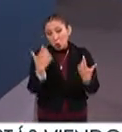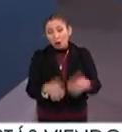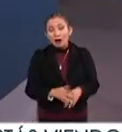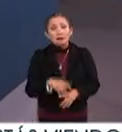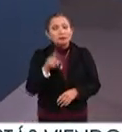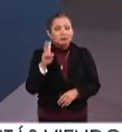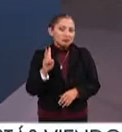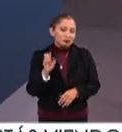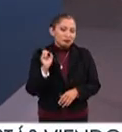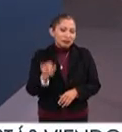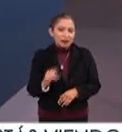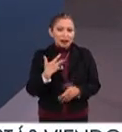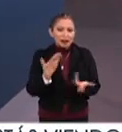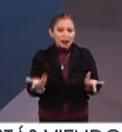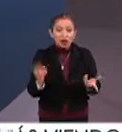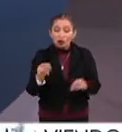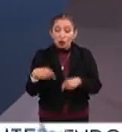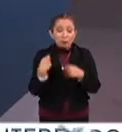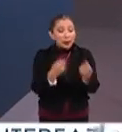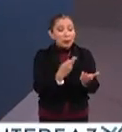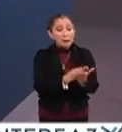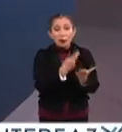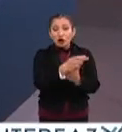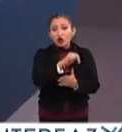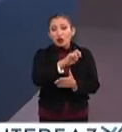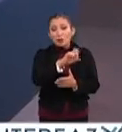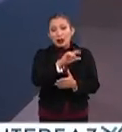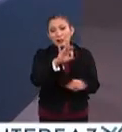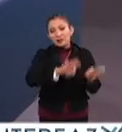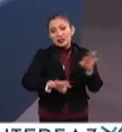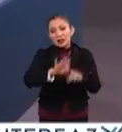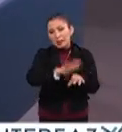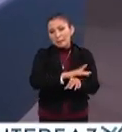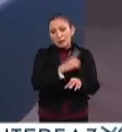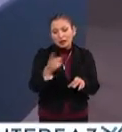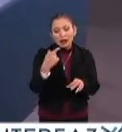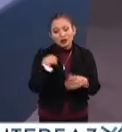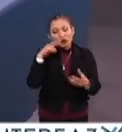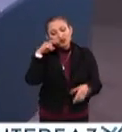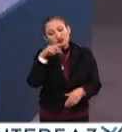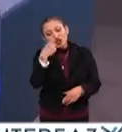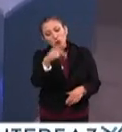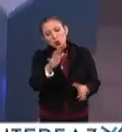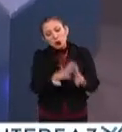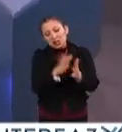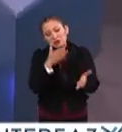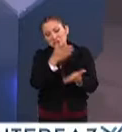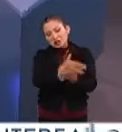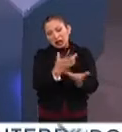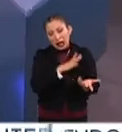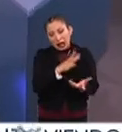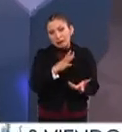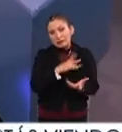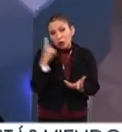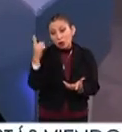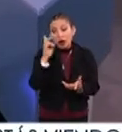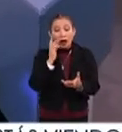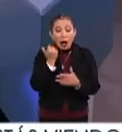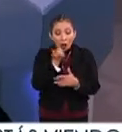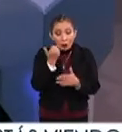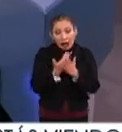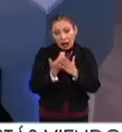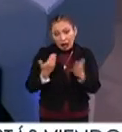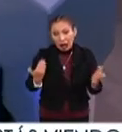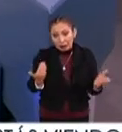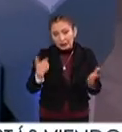es, pues no se le dio el Nobel de Física porque no se consideró su participación, habiendo sido una estudiante